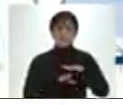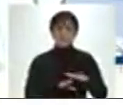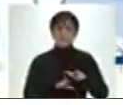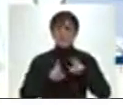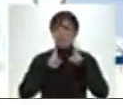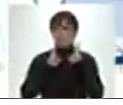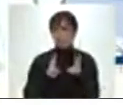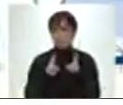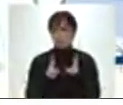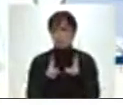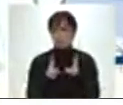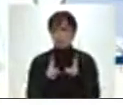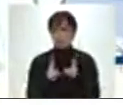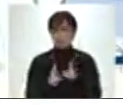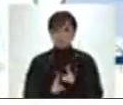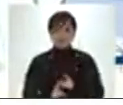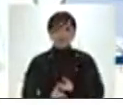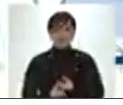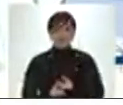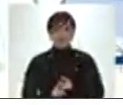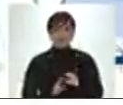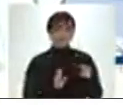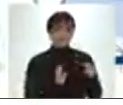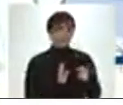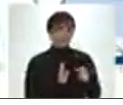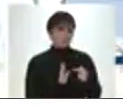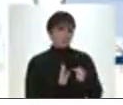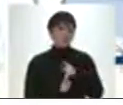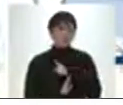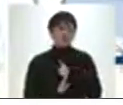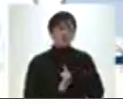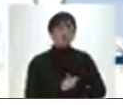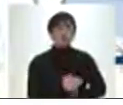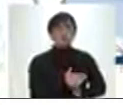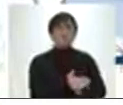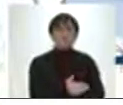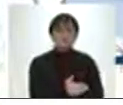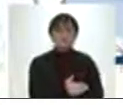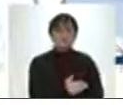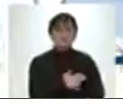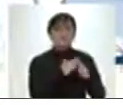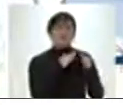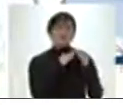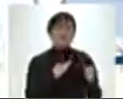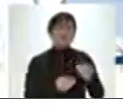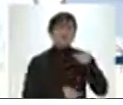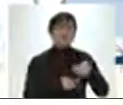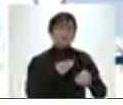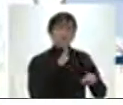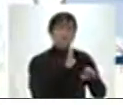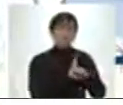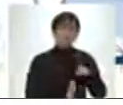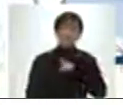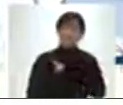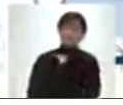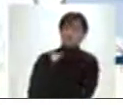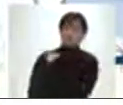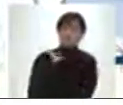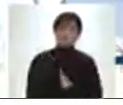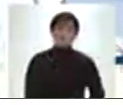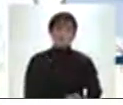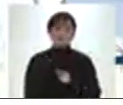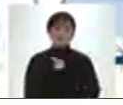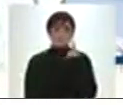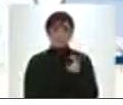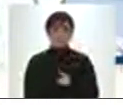esta iniciativa no se vea frenada en el Tribunal Constitucional por el Ejecutivo. Su ausencia hoy día no es casual,